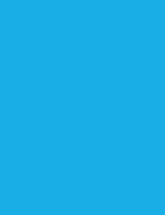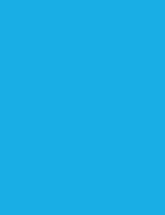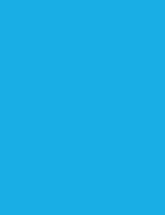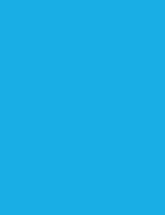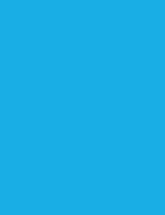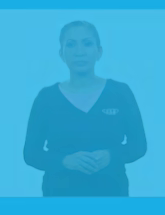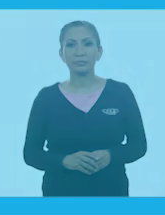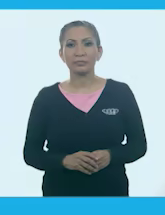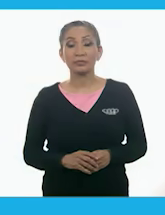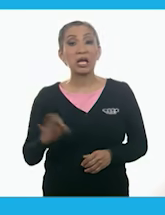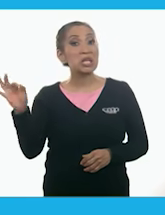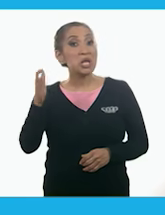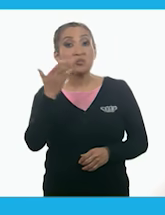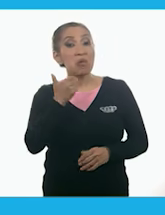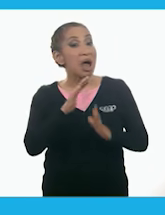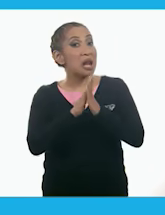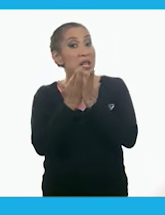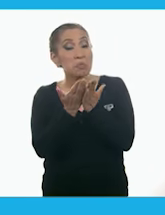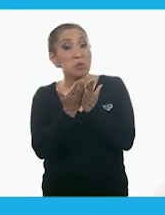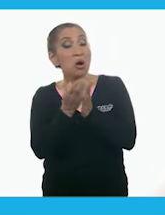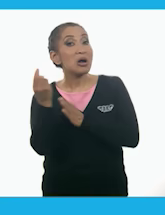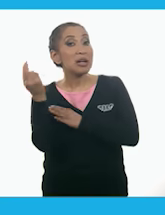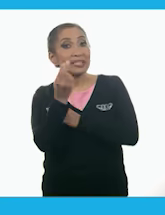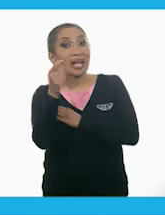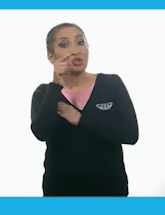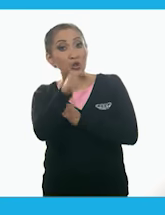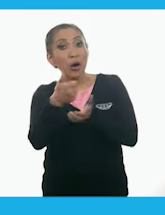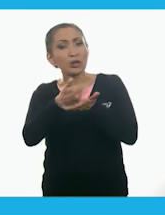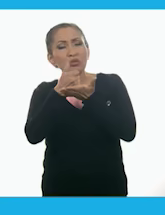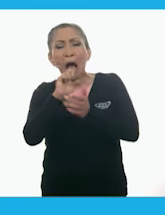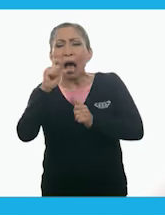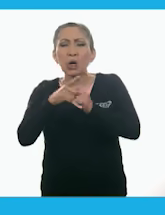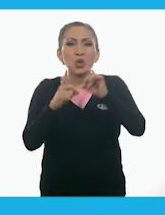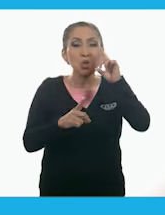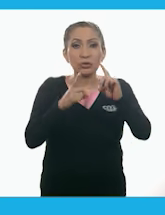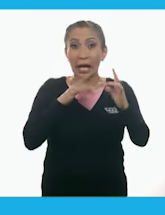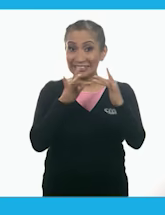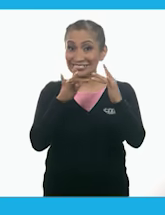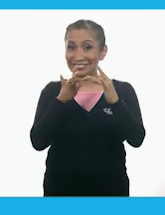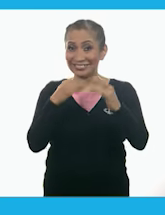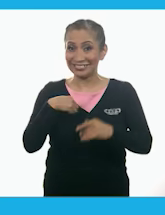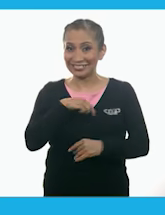Si no tienes el libro de texto o necesitas ayuda para resolver tus dudas, contáctanos.